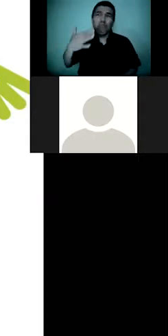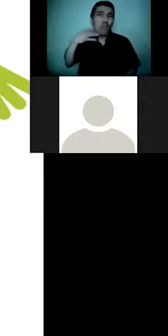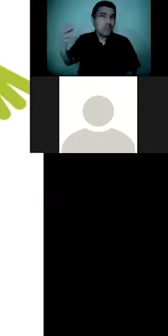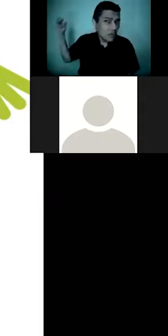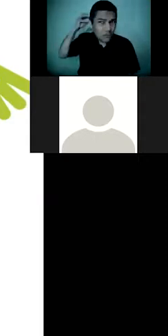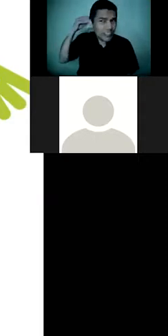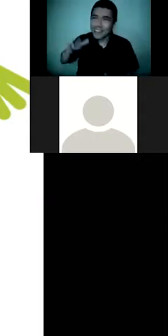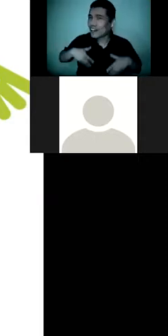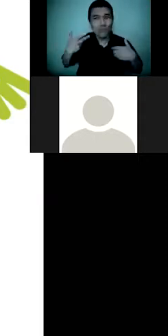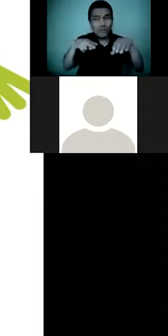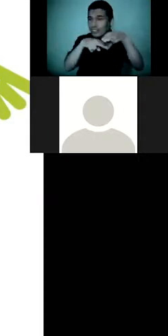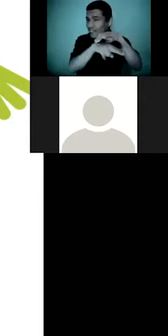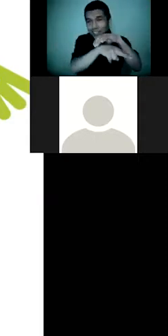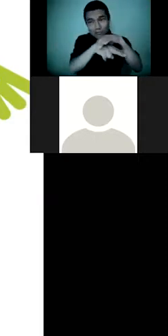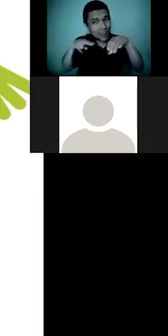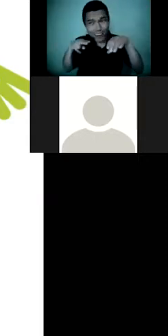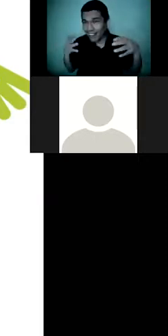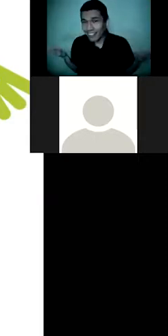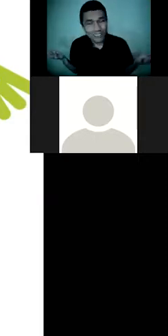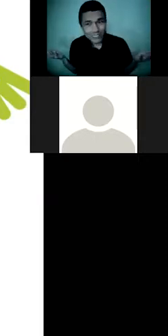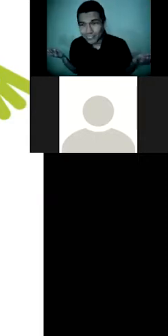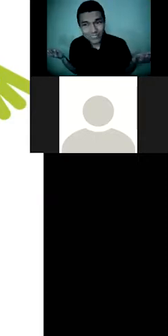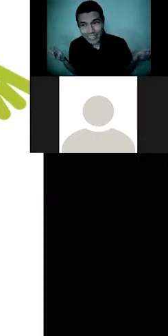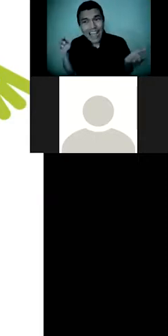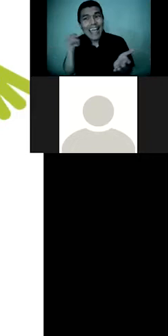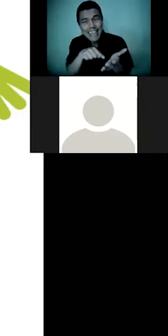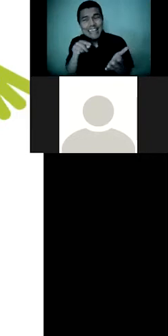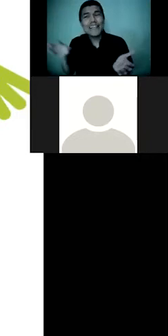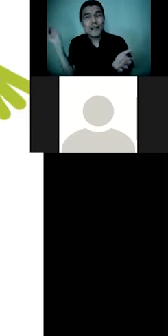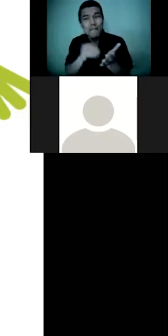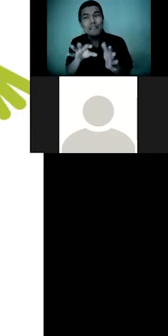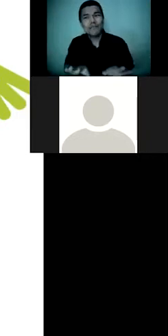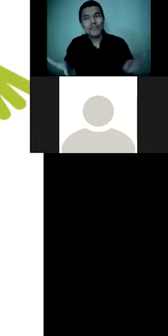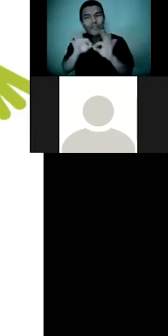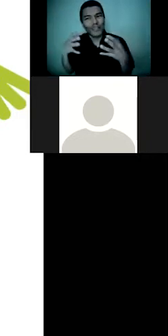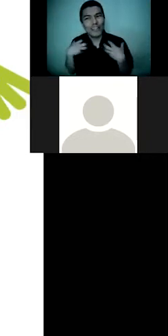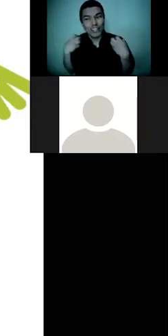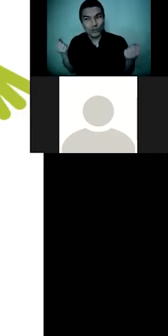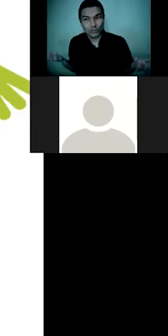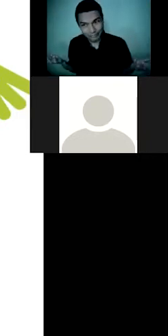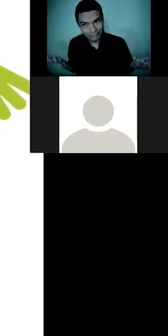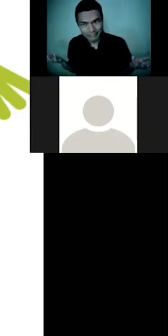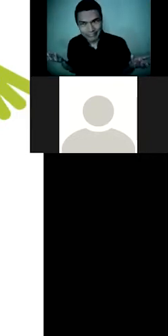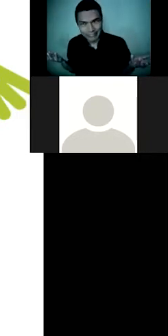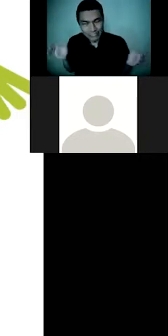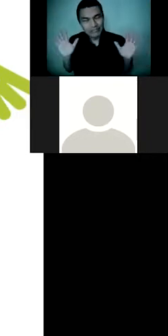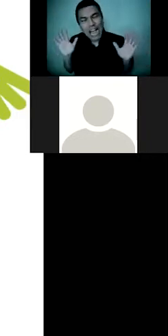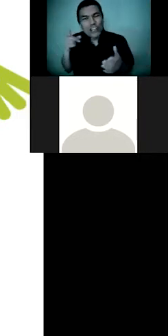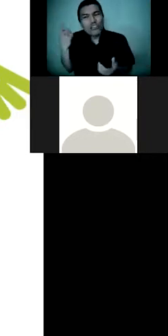otra enfermedad, en el futuro no va a poder tener ese tipo de evaluaciones porque no se lo permite